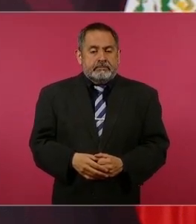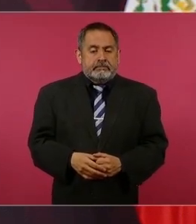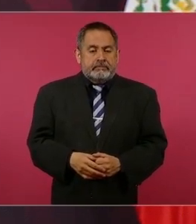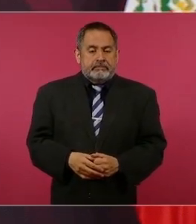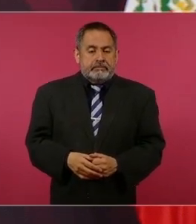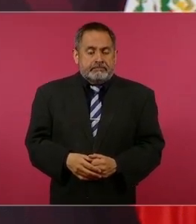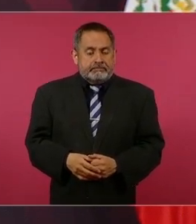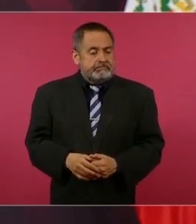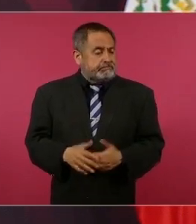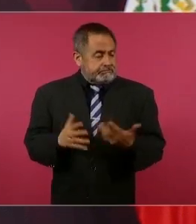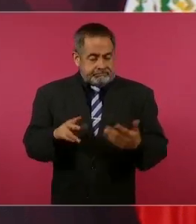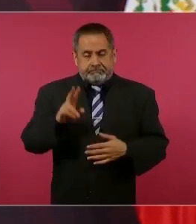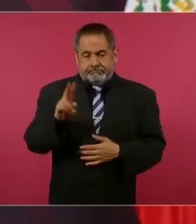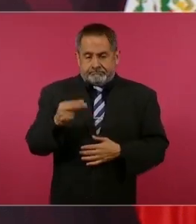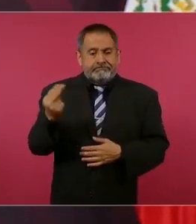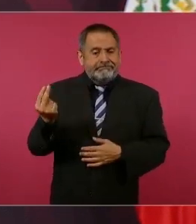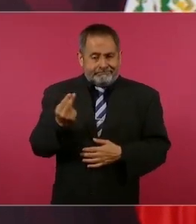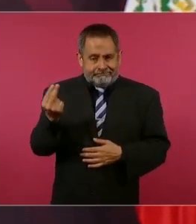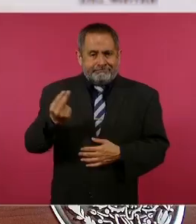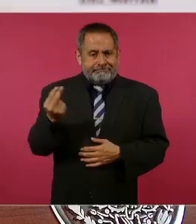Entonces, sí se necesita